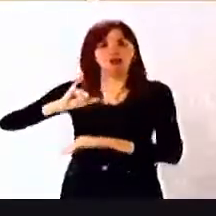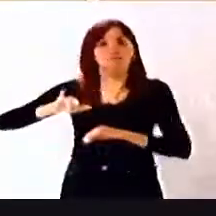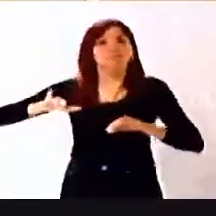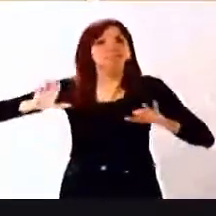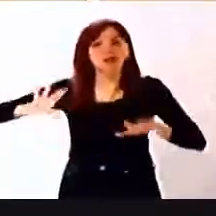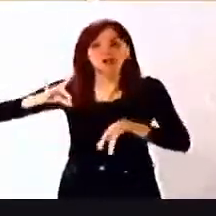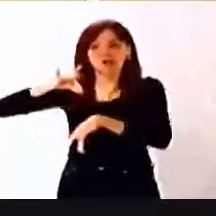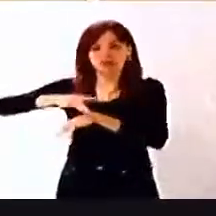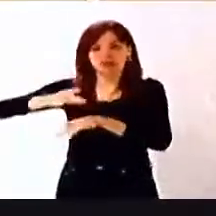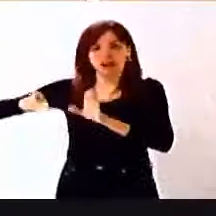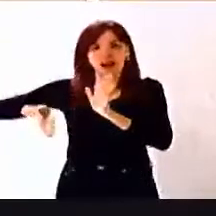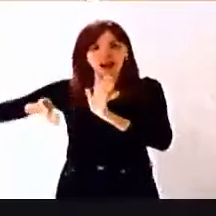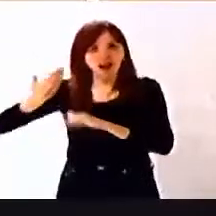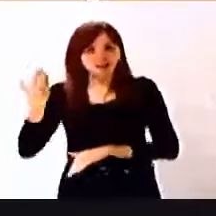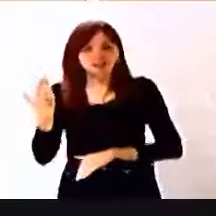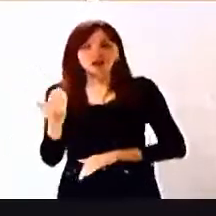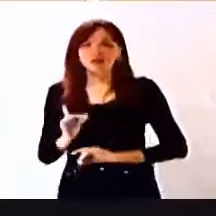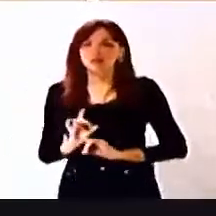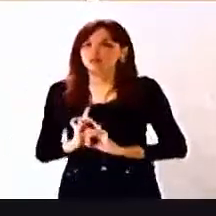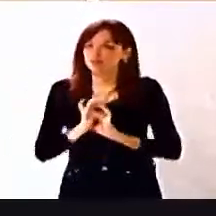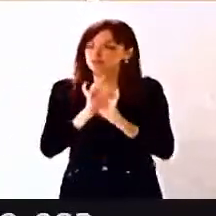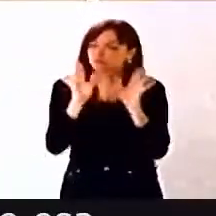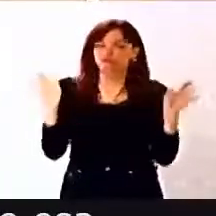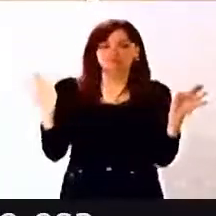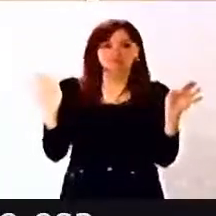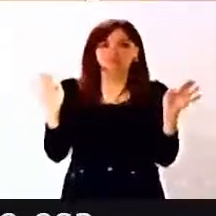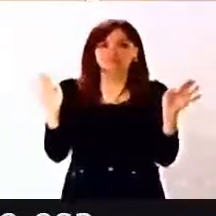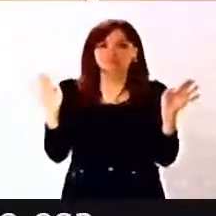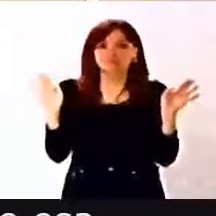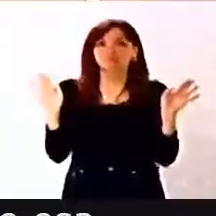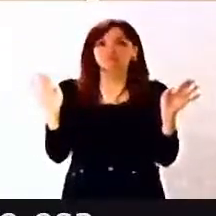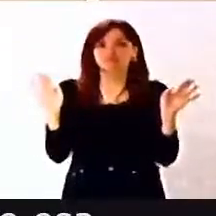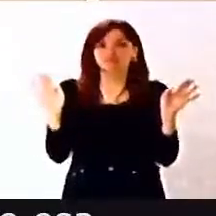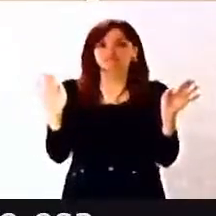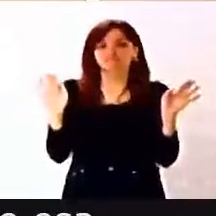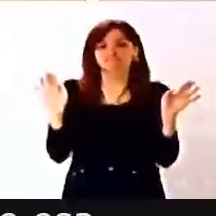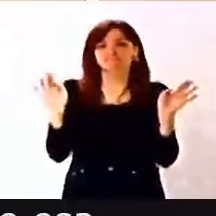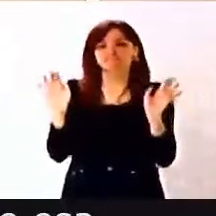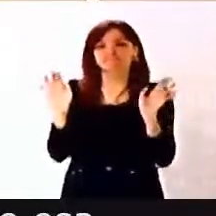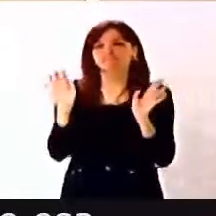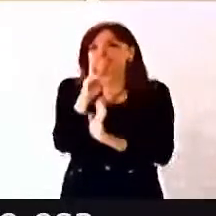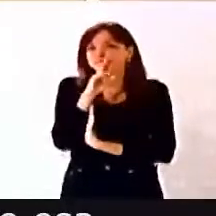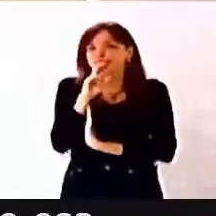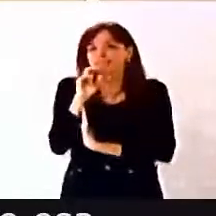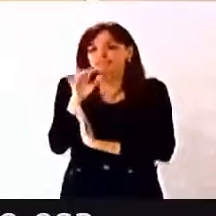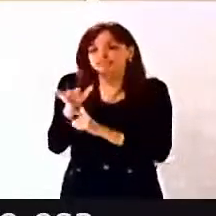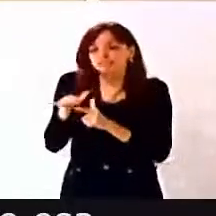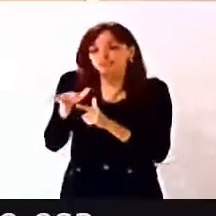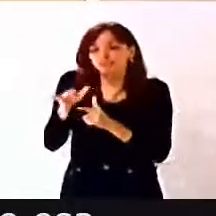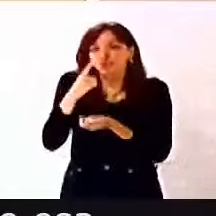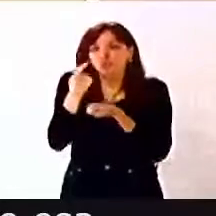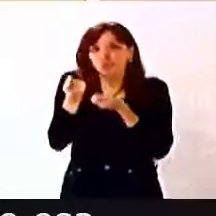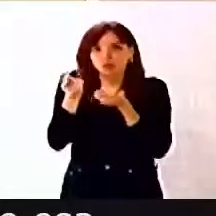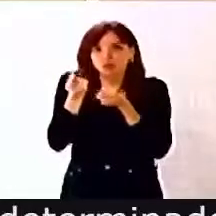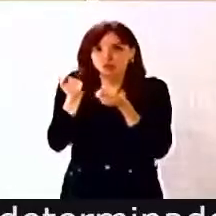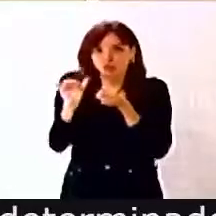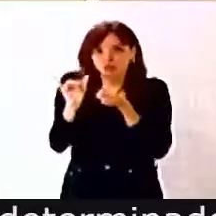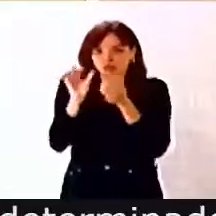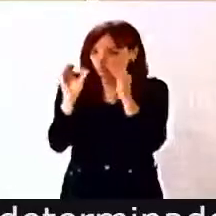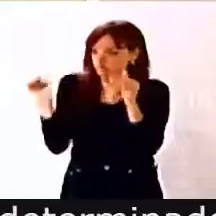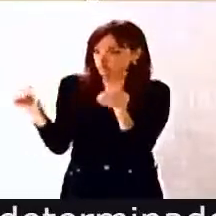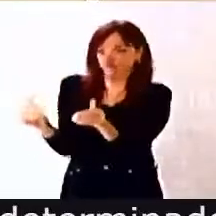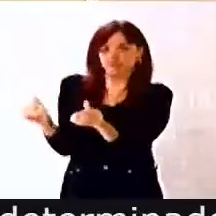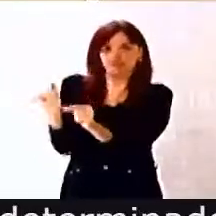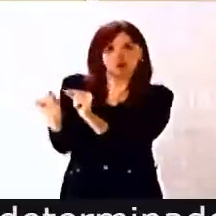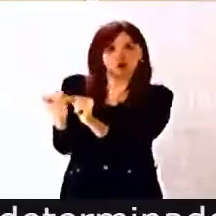alta, evidentemente, está localizada en un determinado brote y lo que hay que ir es a por el brote,